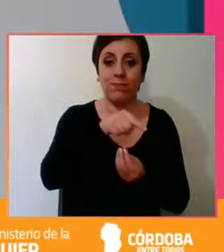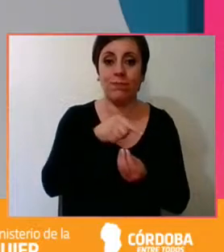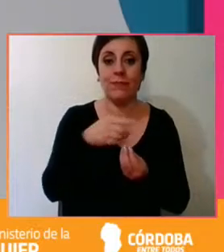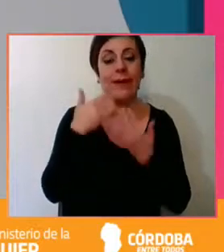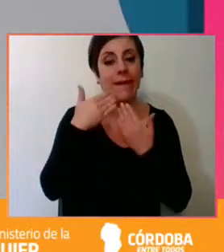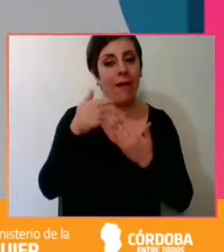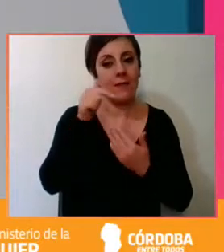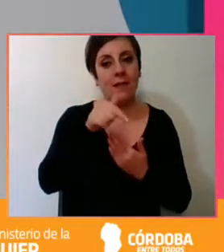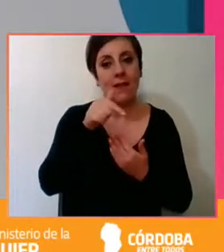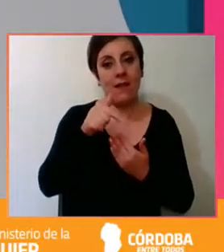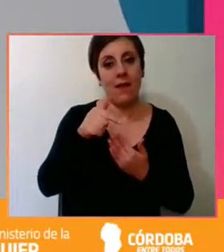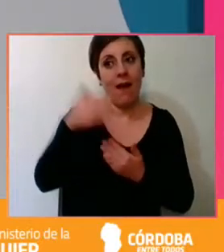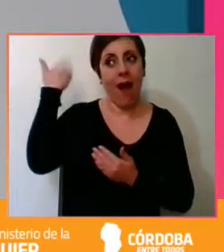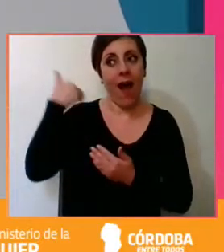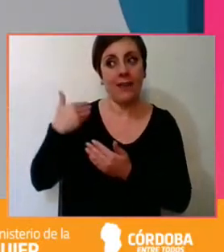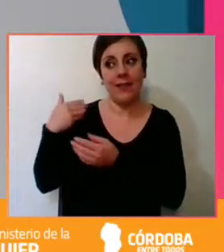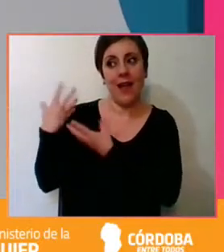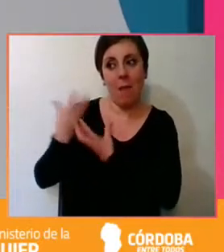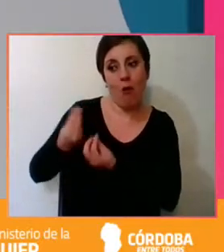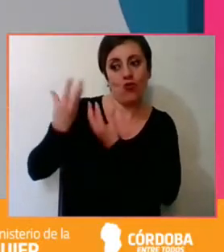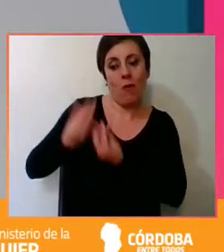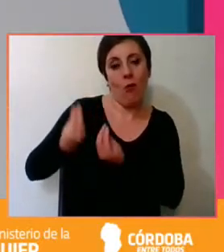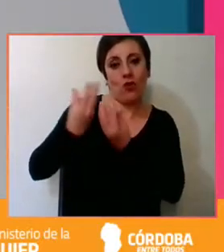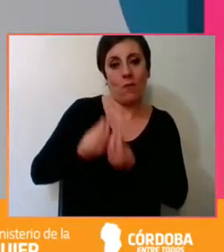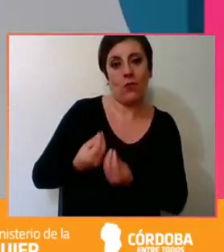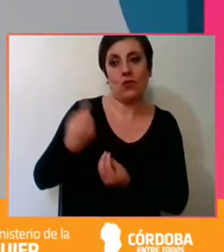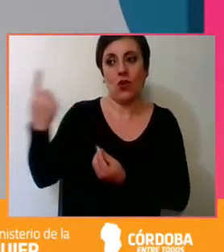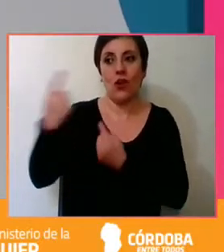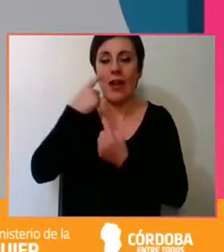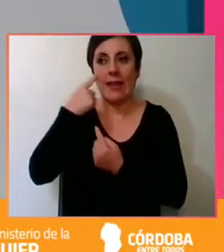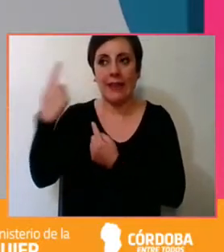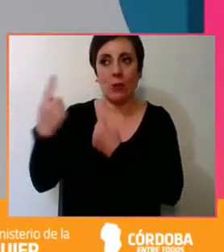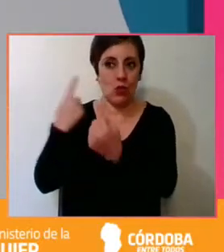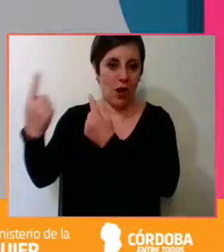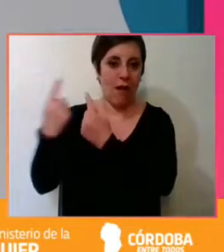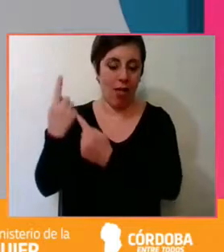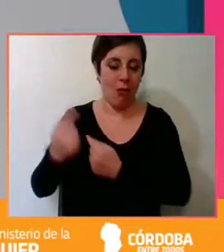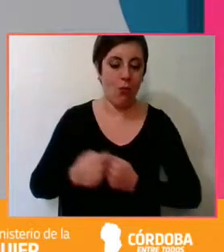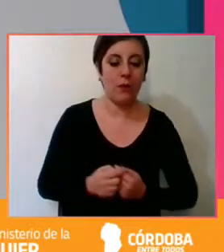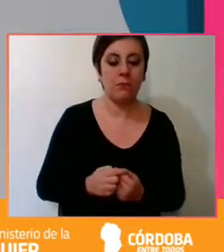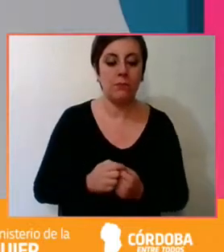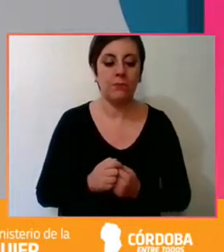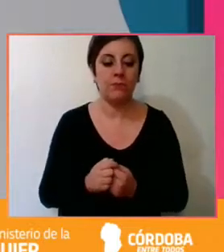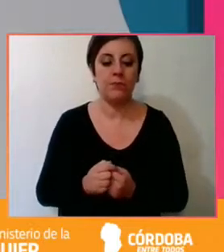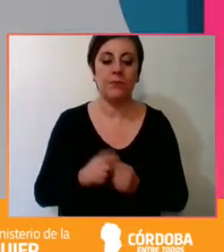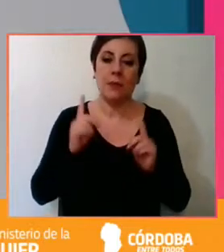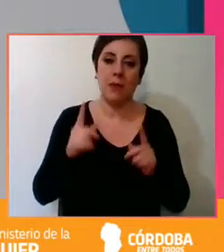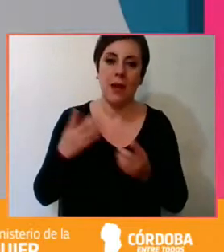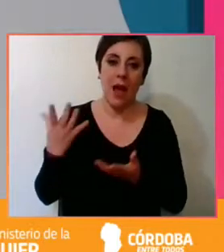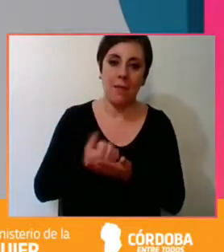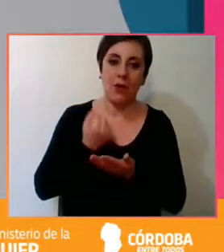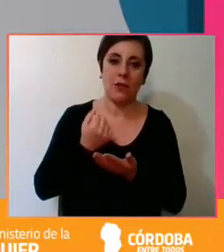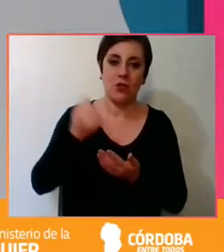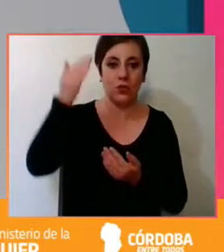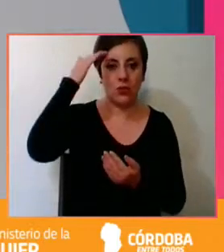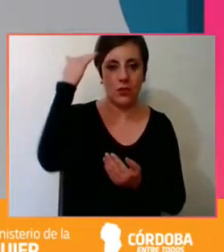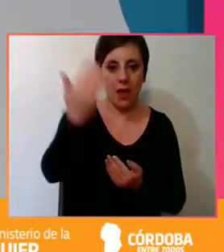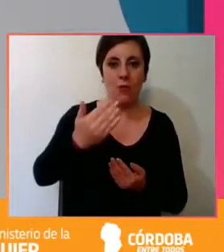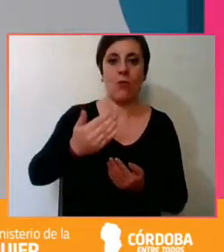gracias a los apoyos de cada una de esas instituciones. También aprovecho de saludar y